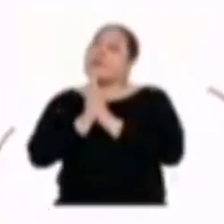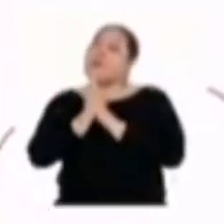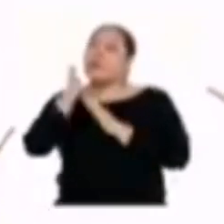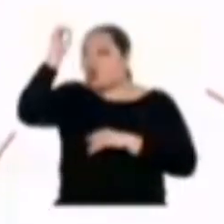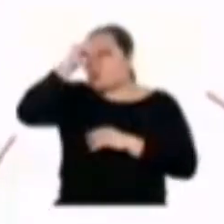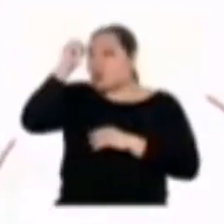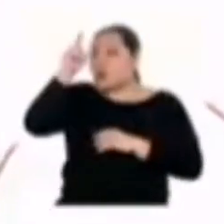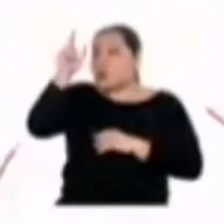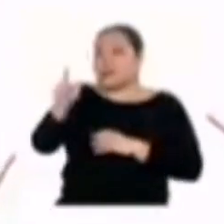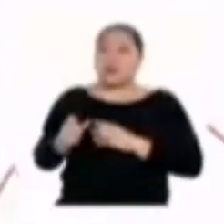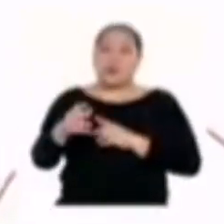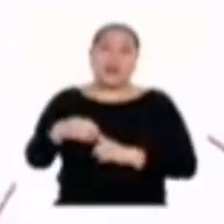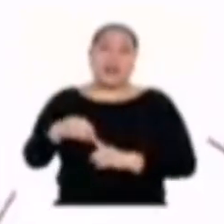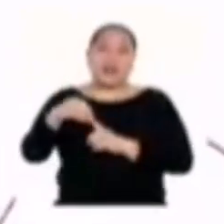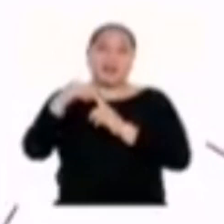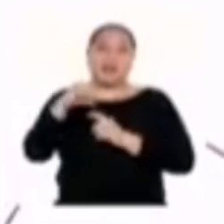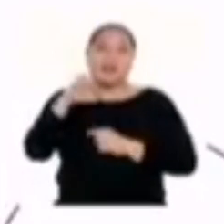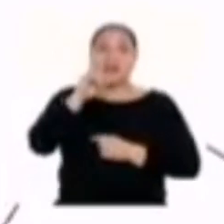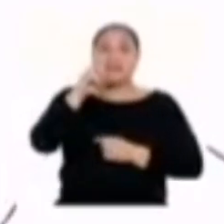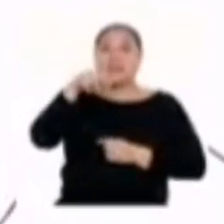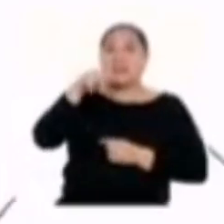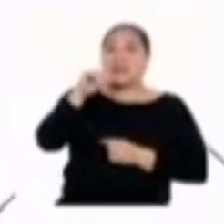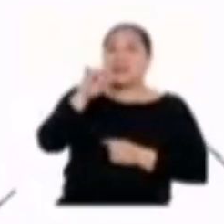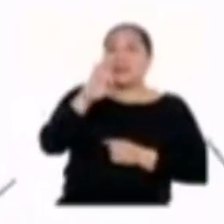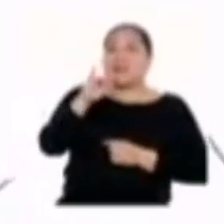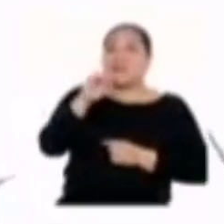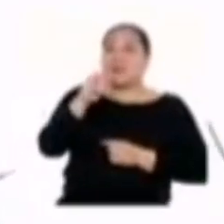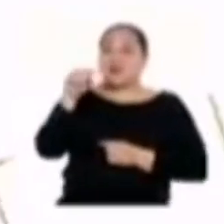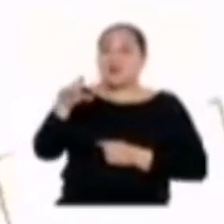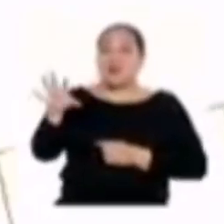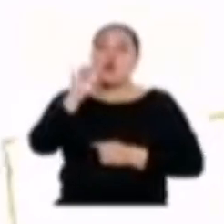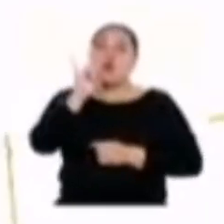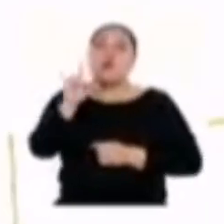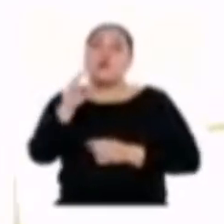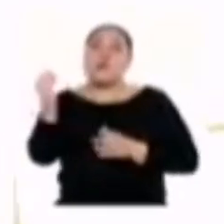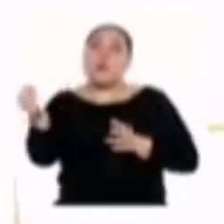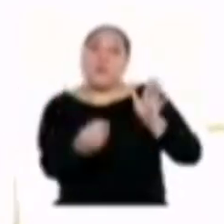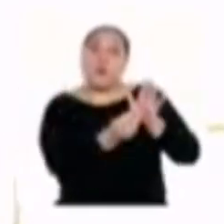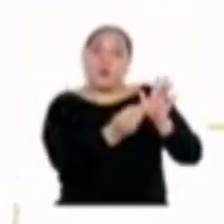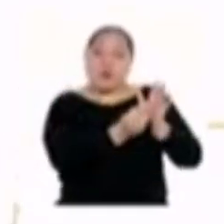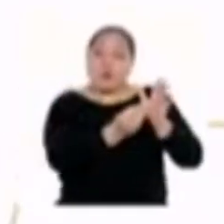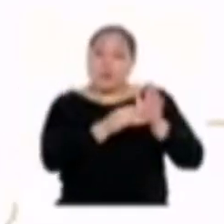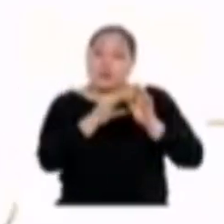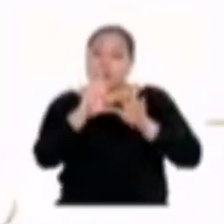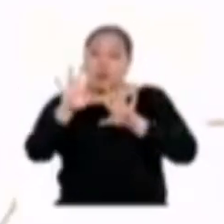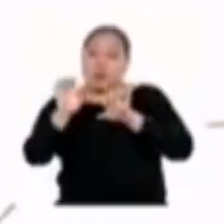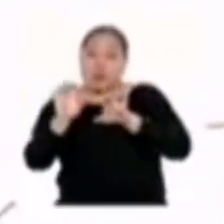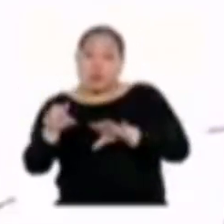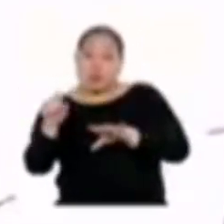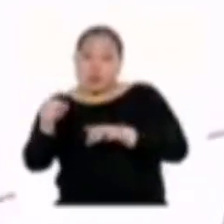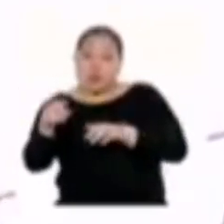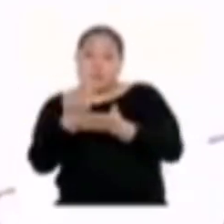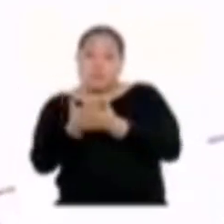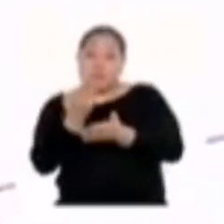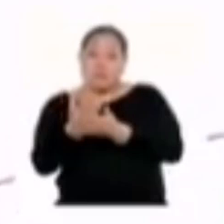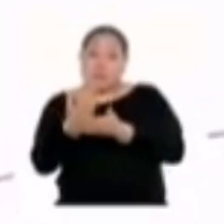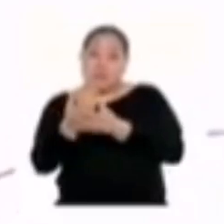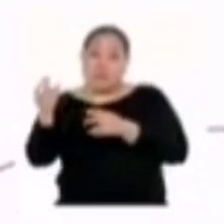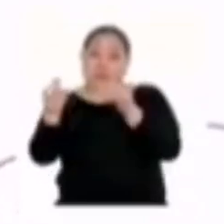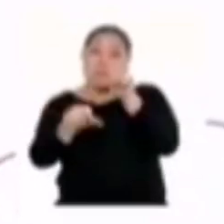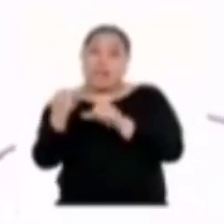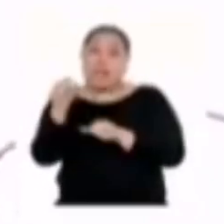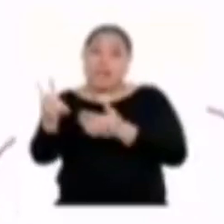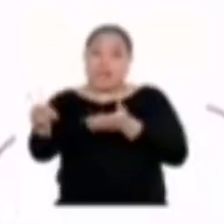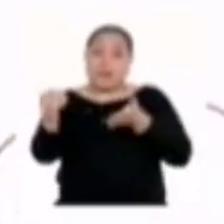opinión. Científicos, al emplear investigaciones y evaluaciones hechas por personas de